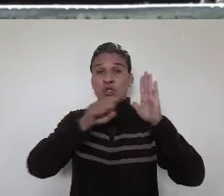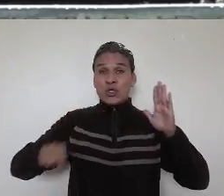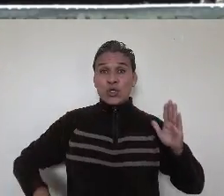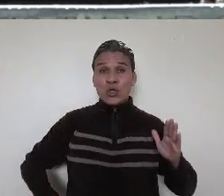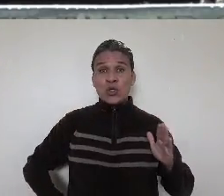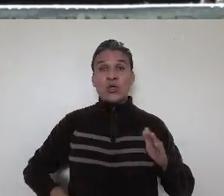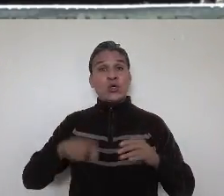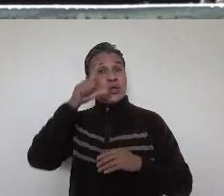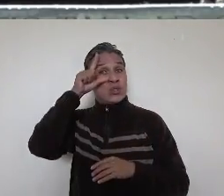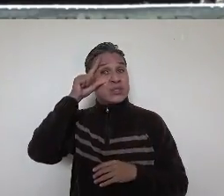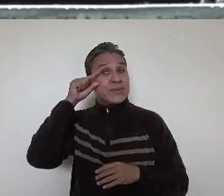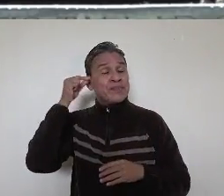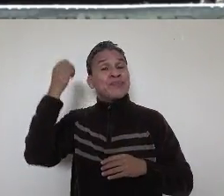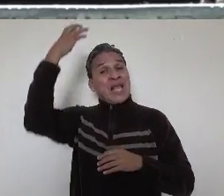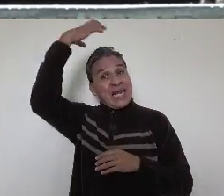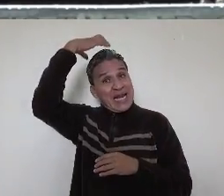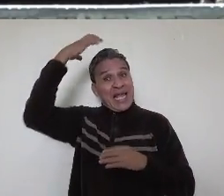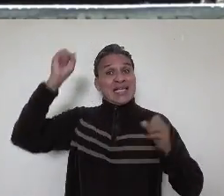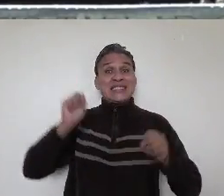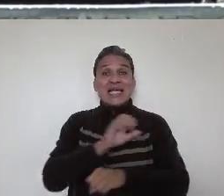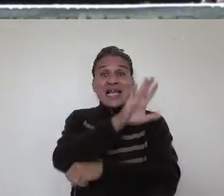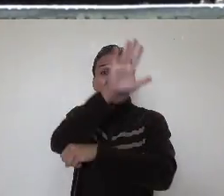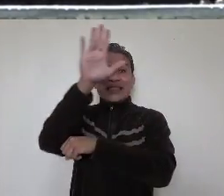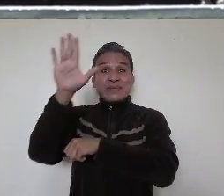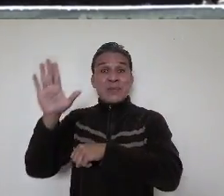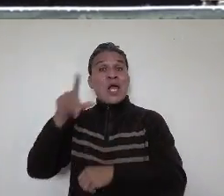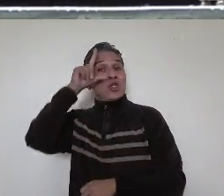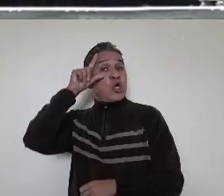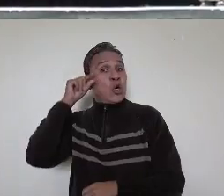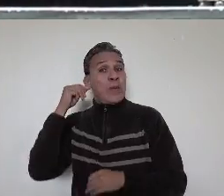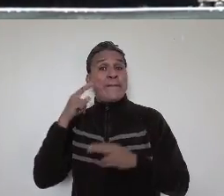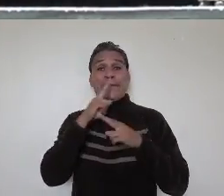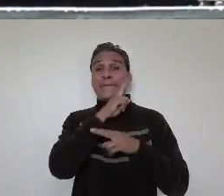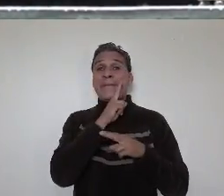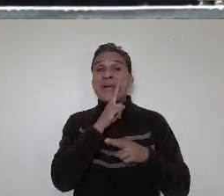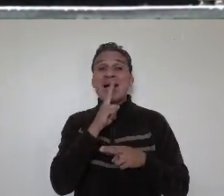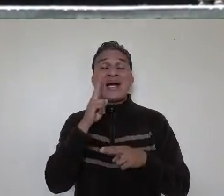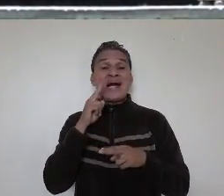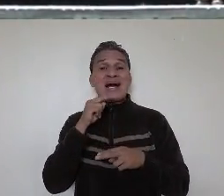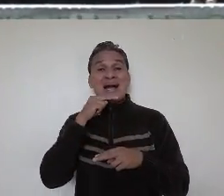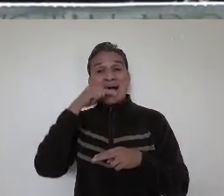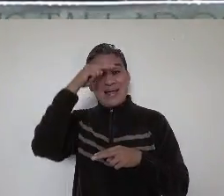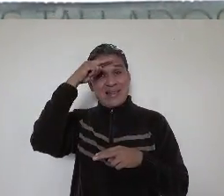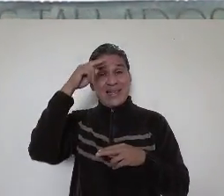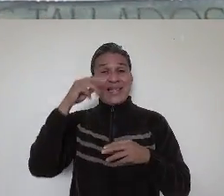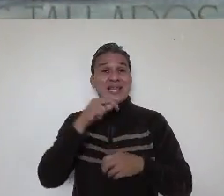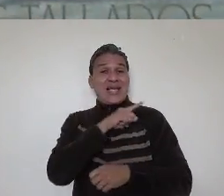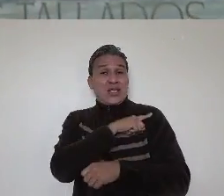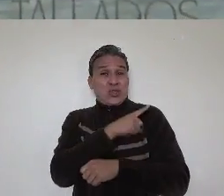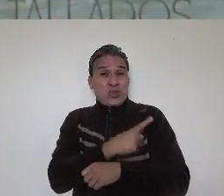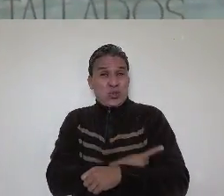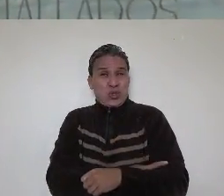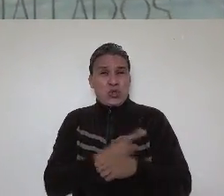Señor Dios, Rey Celestial, Dios Padre Todopoderoso,